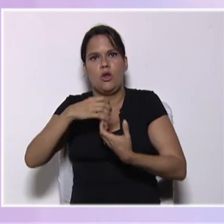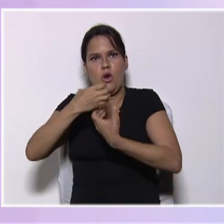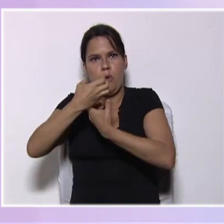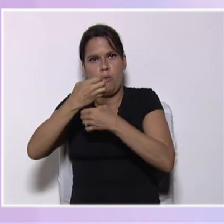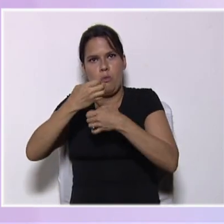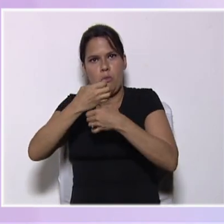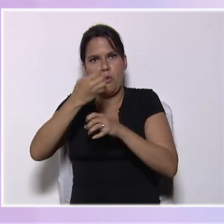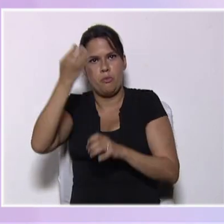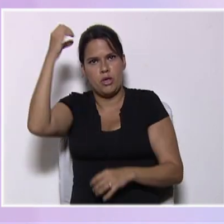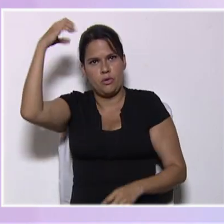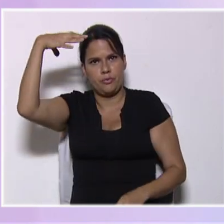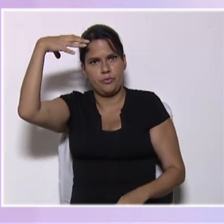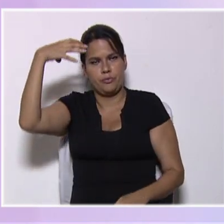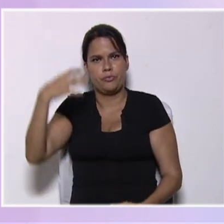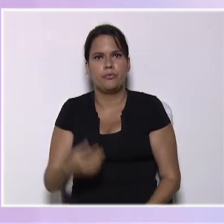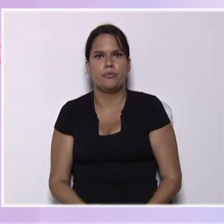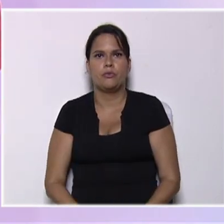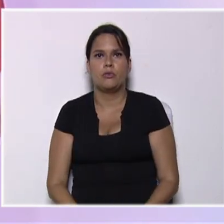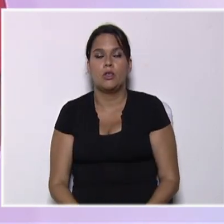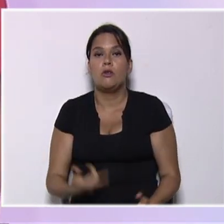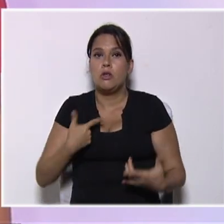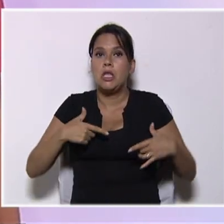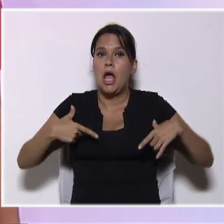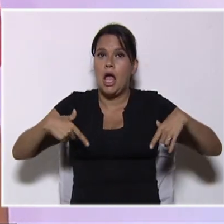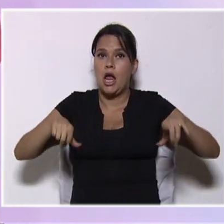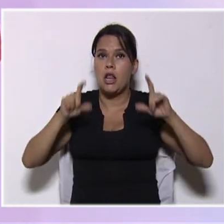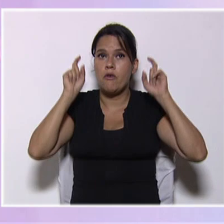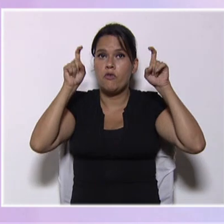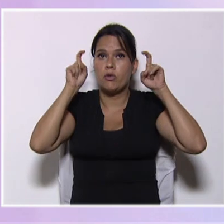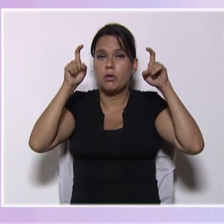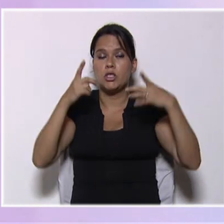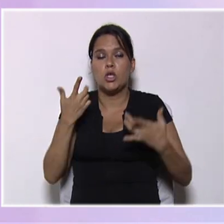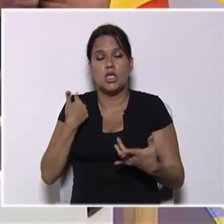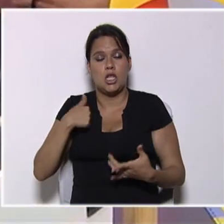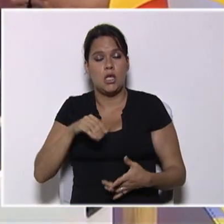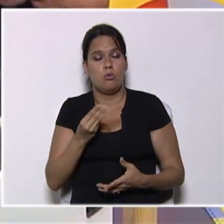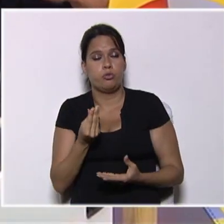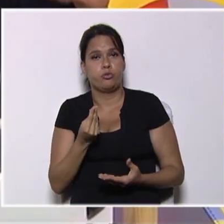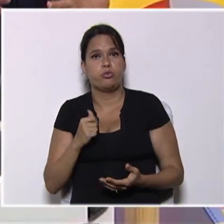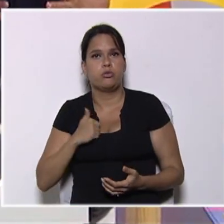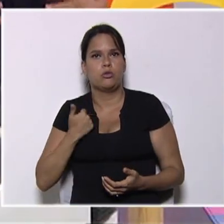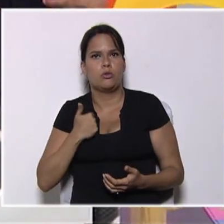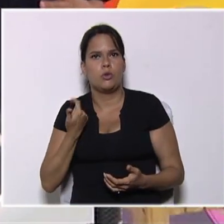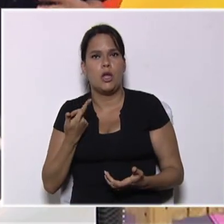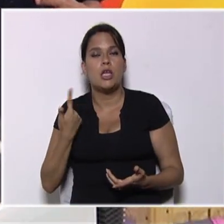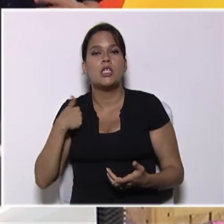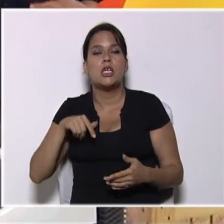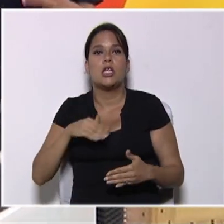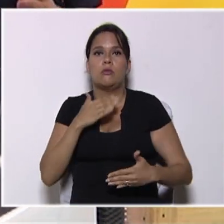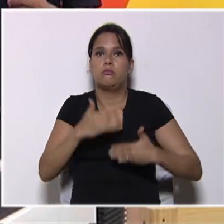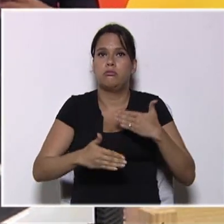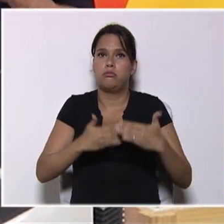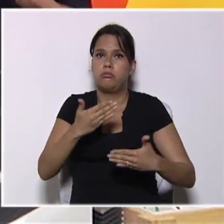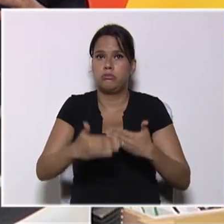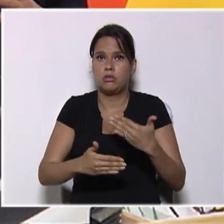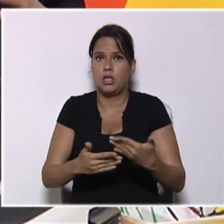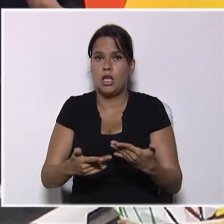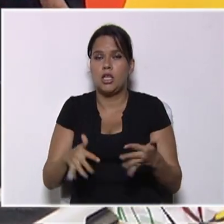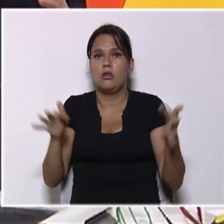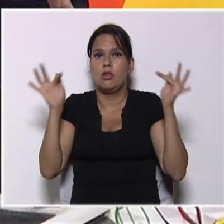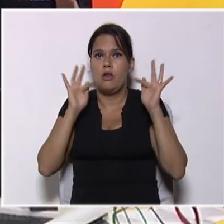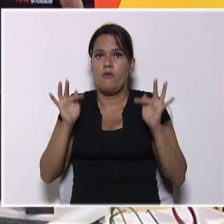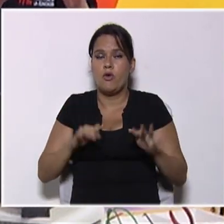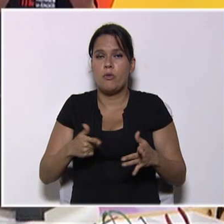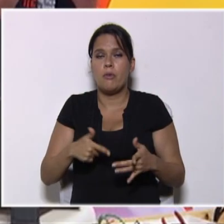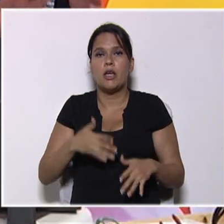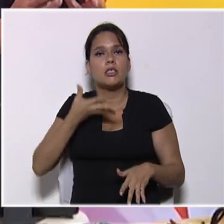Fíjense que entonces nuestras áreas de formación tienen mucho que aprovechar y tienen que desarrollar de alguna manera esa experiencia práctica